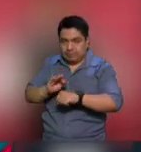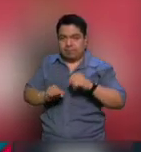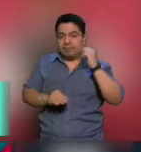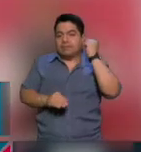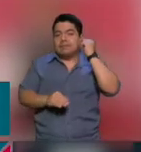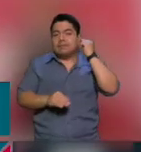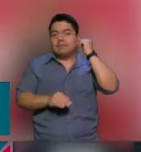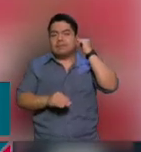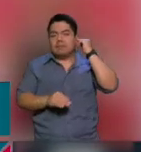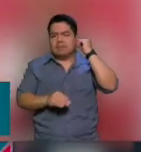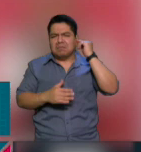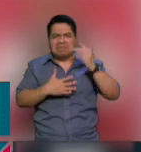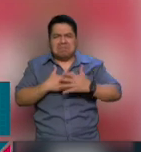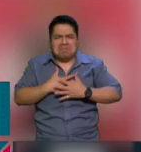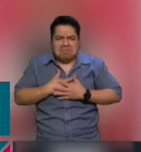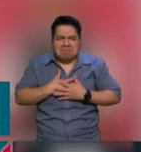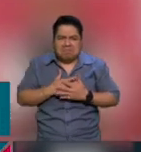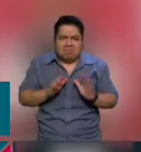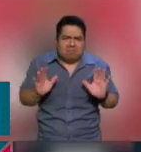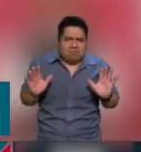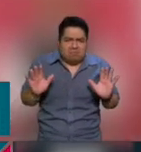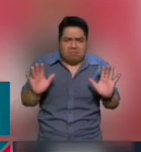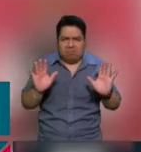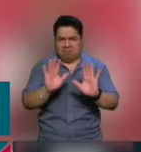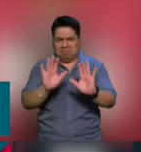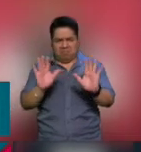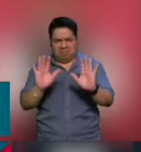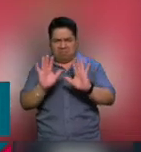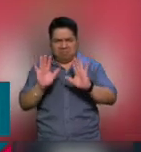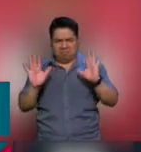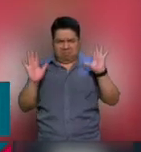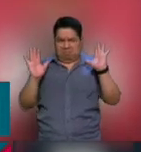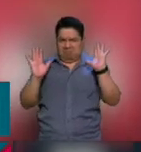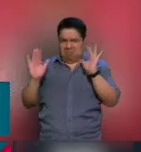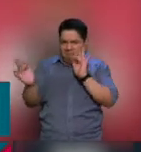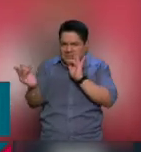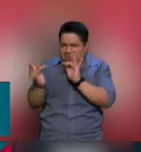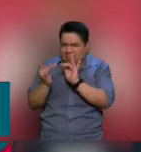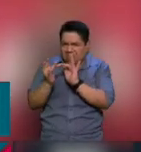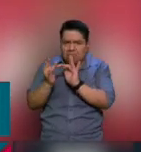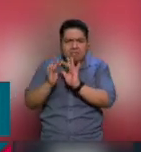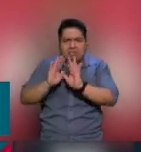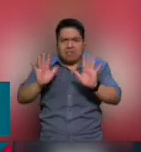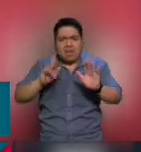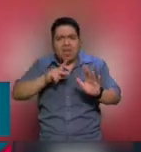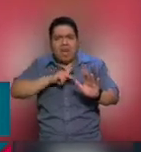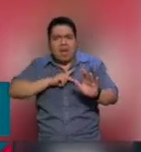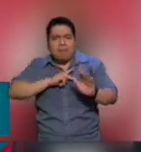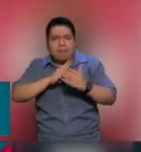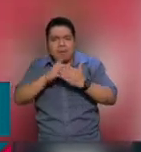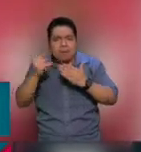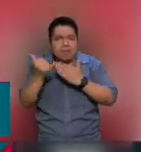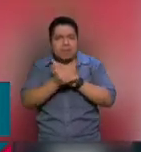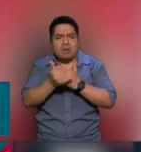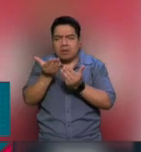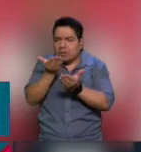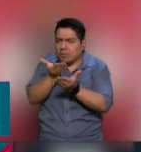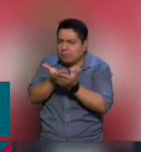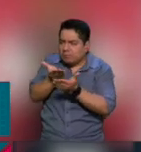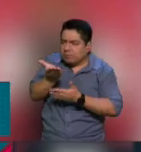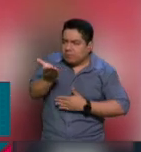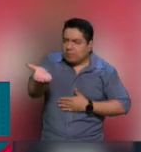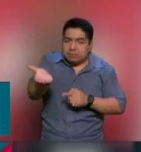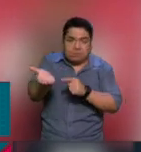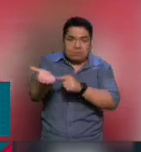Yo no tengo ya nada que ver en esto, ya entregué mi iniciativa, ya de